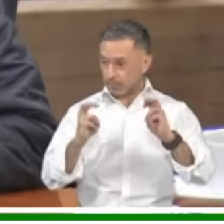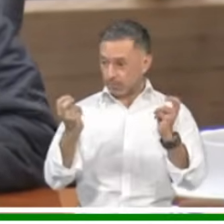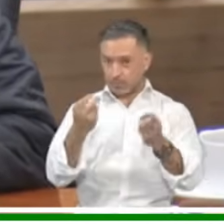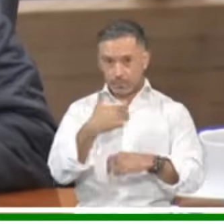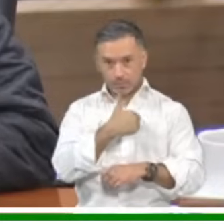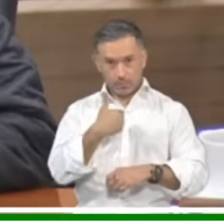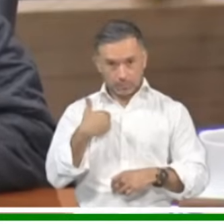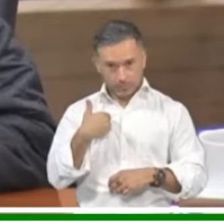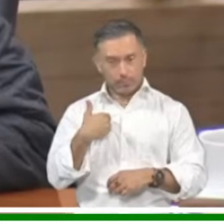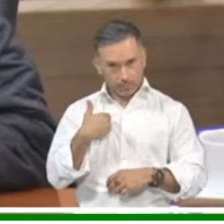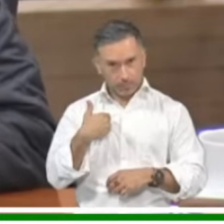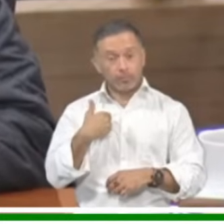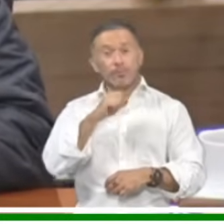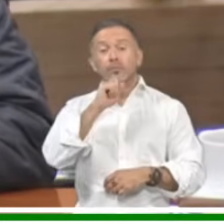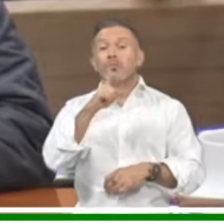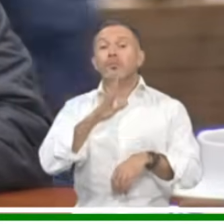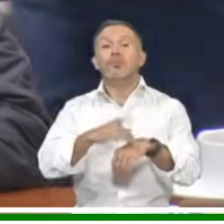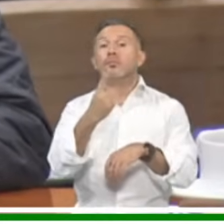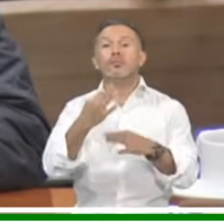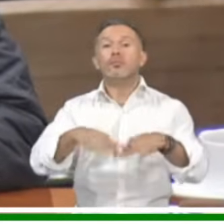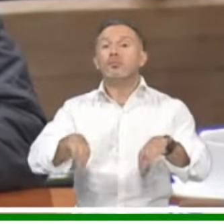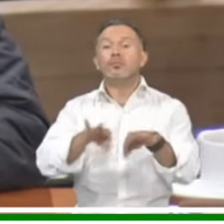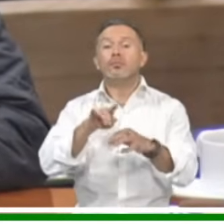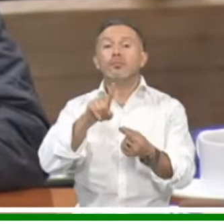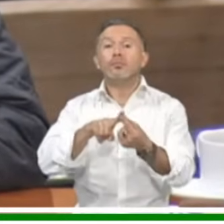sobre todo los partidos políticos,